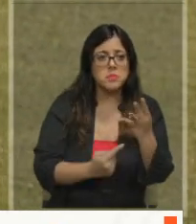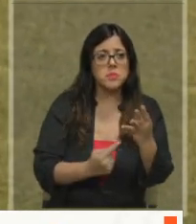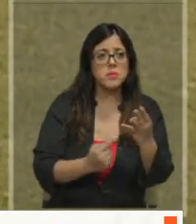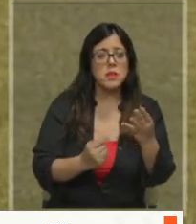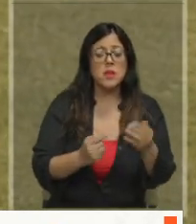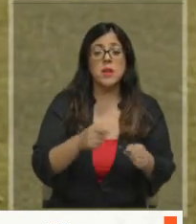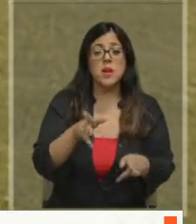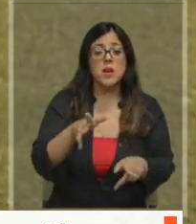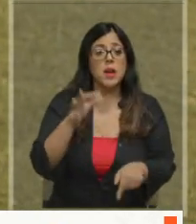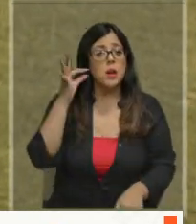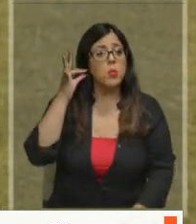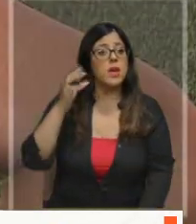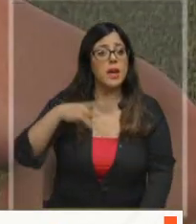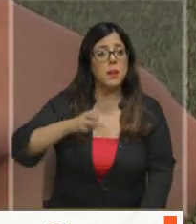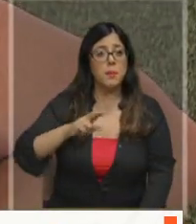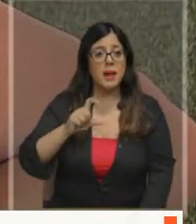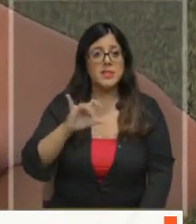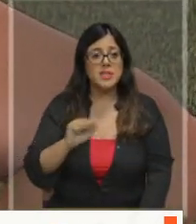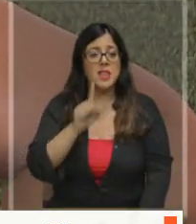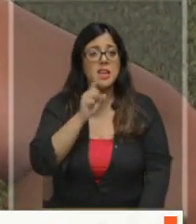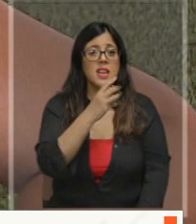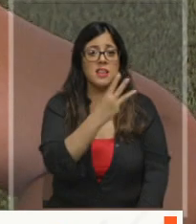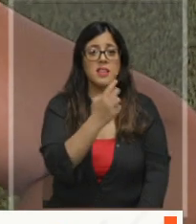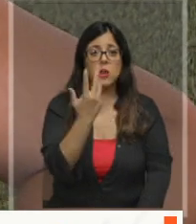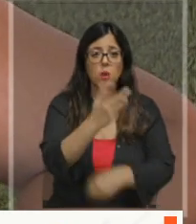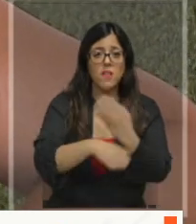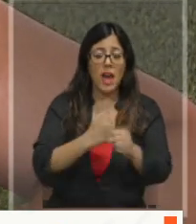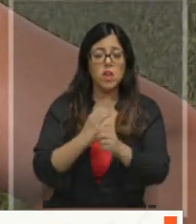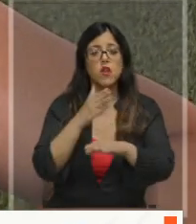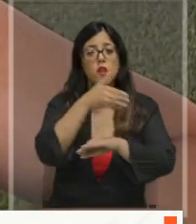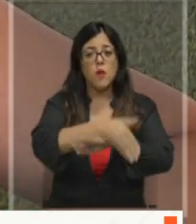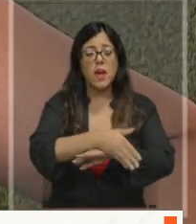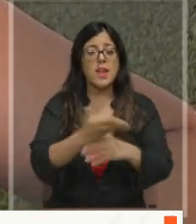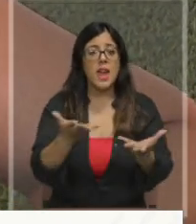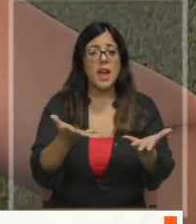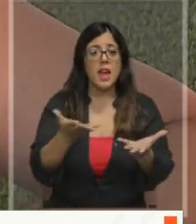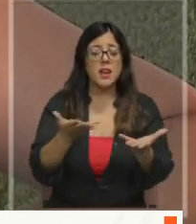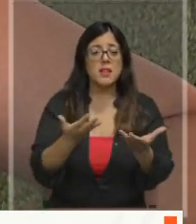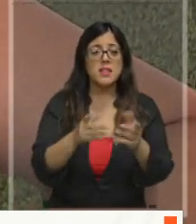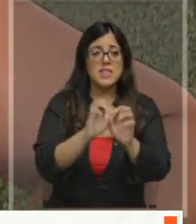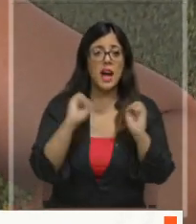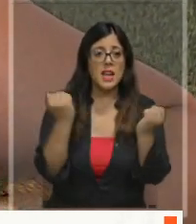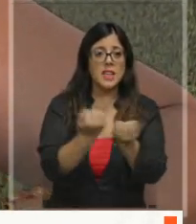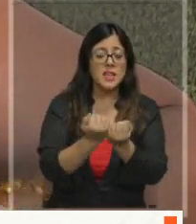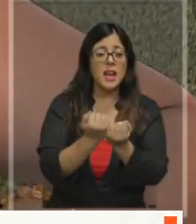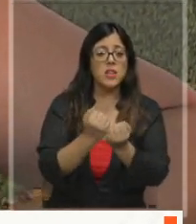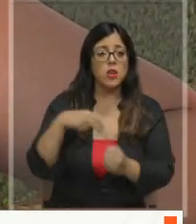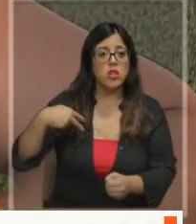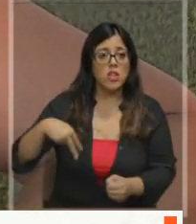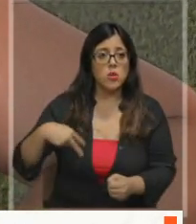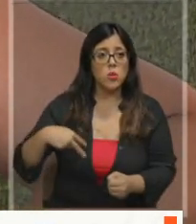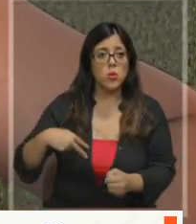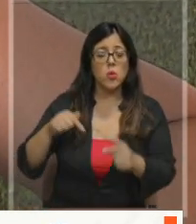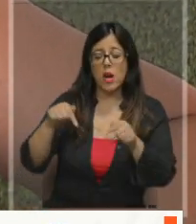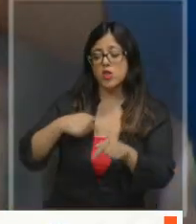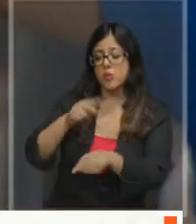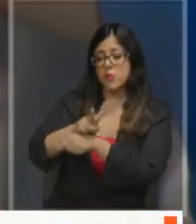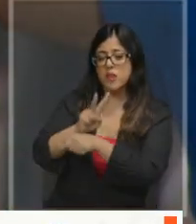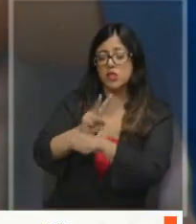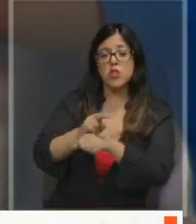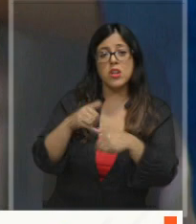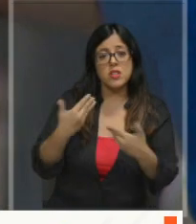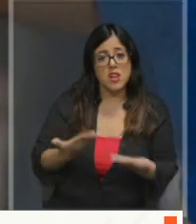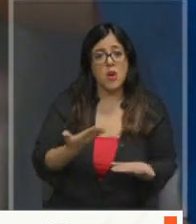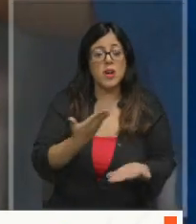al Polideportivo de Ñuñoa. Soy profesora, sí, entonces preferí venir en este periodo, igual estamos de vacaciones, hay que aprovechar.